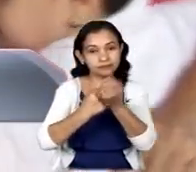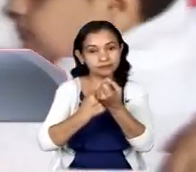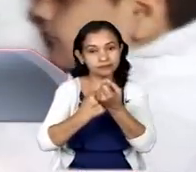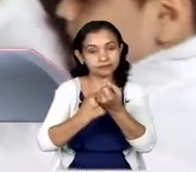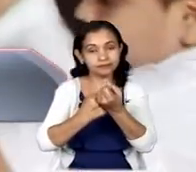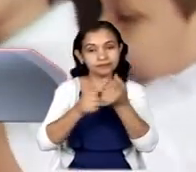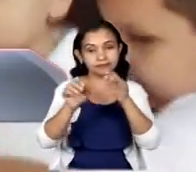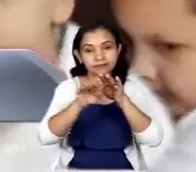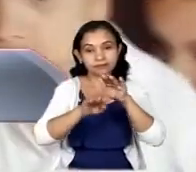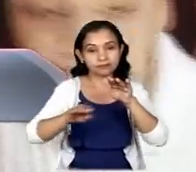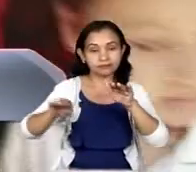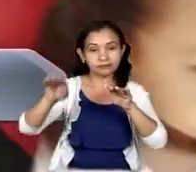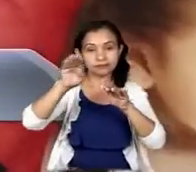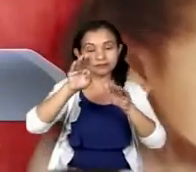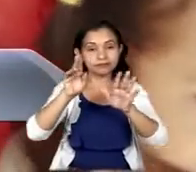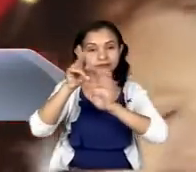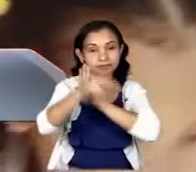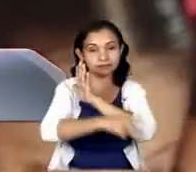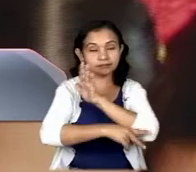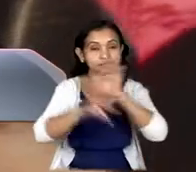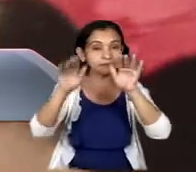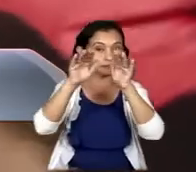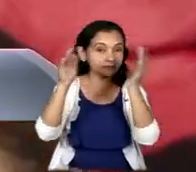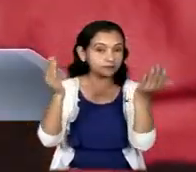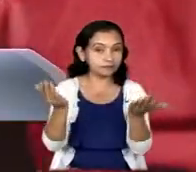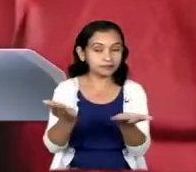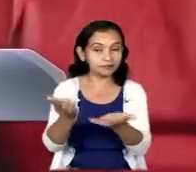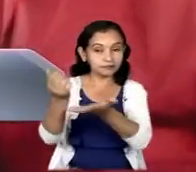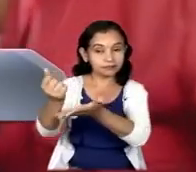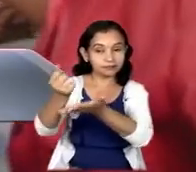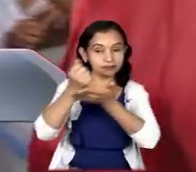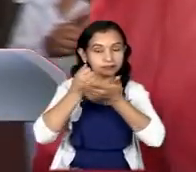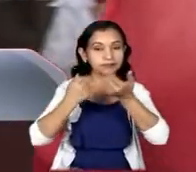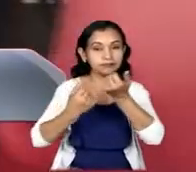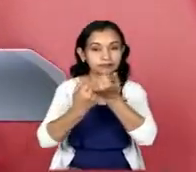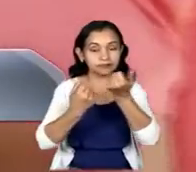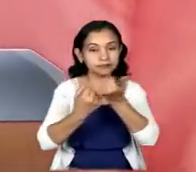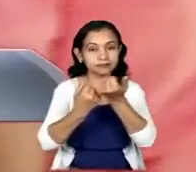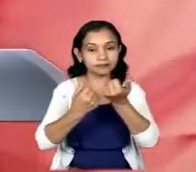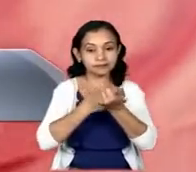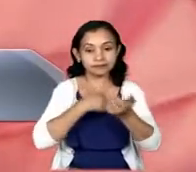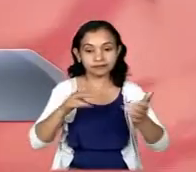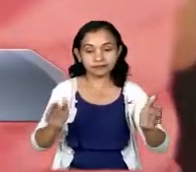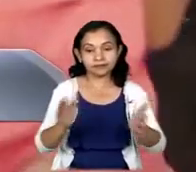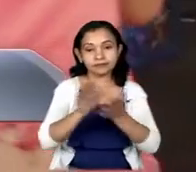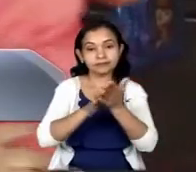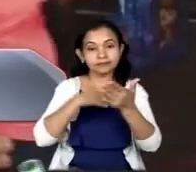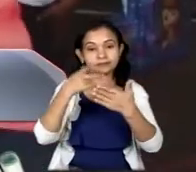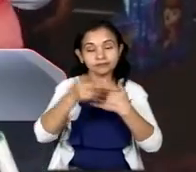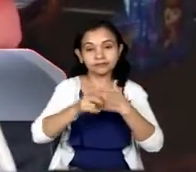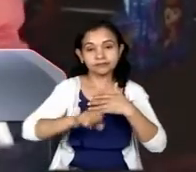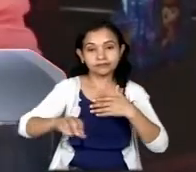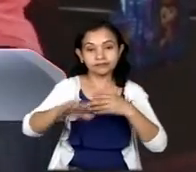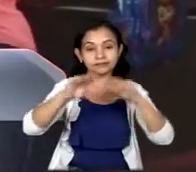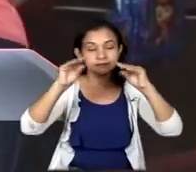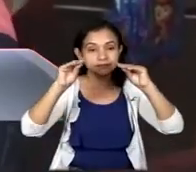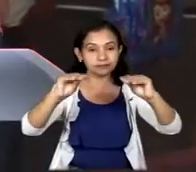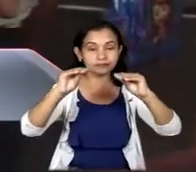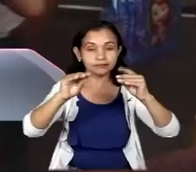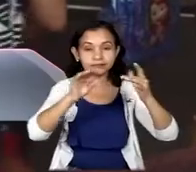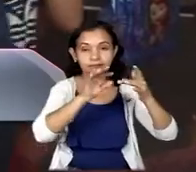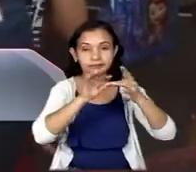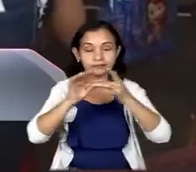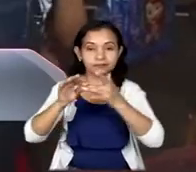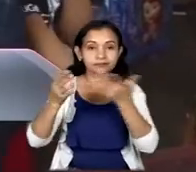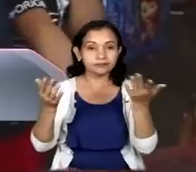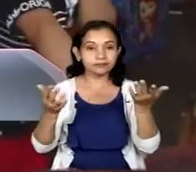que más países del mundo nos apoyen para que sigamos impulsando los programas sociales educativos, especialmente